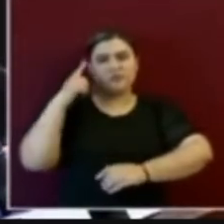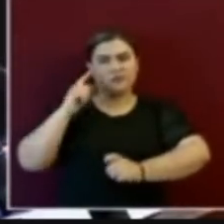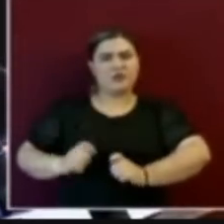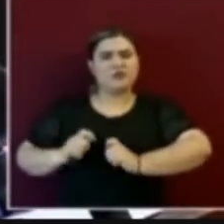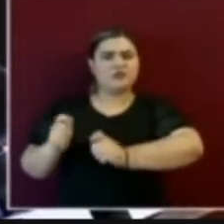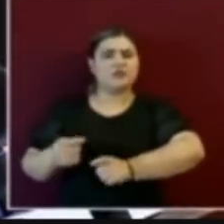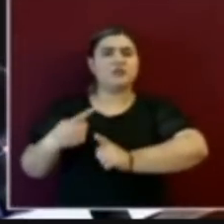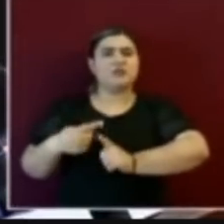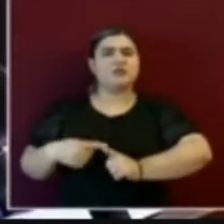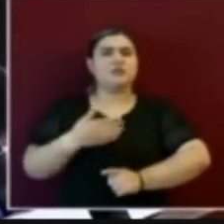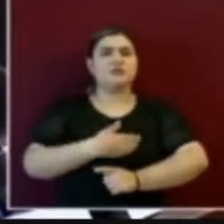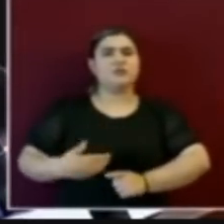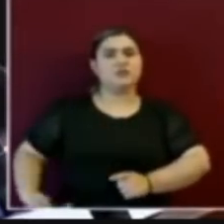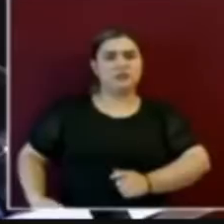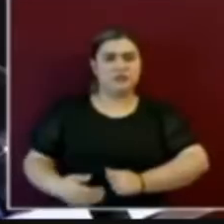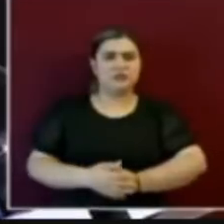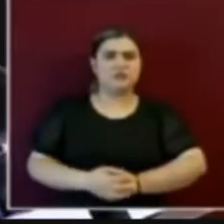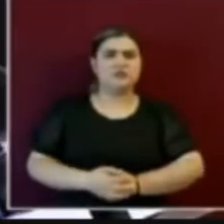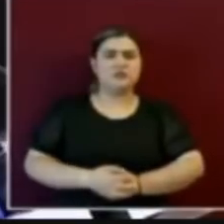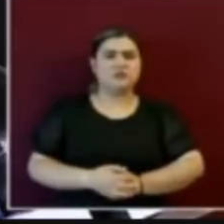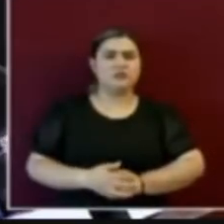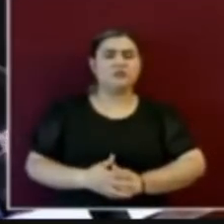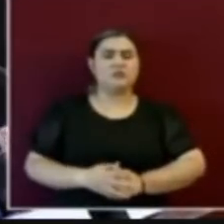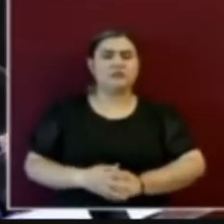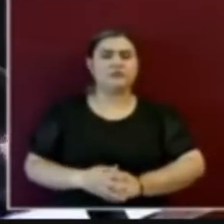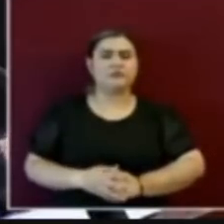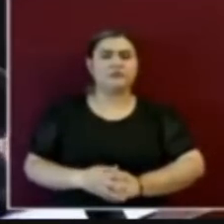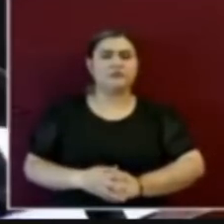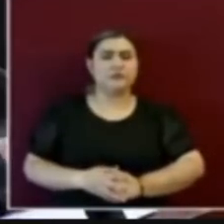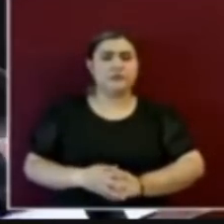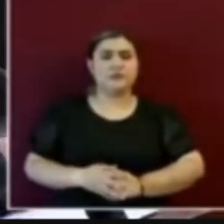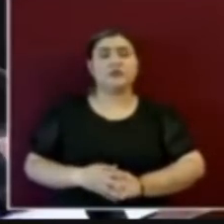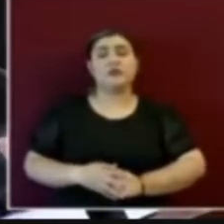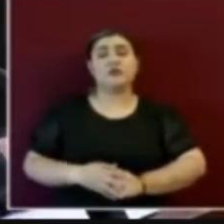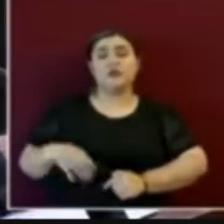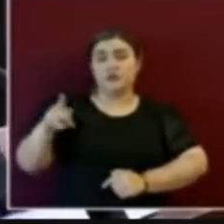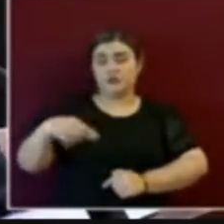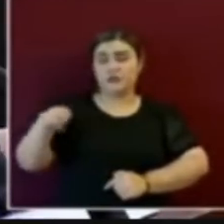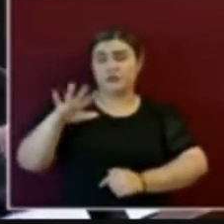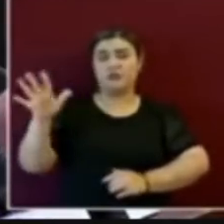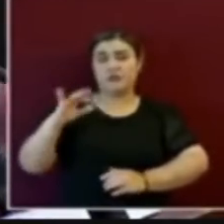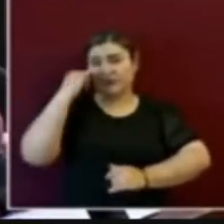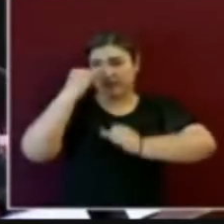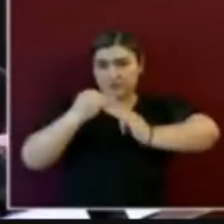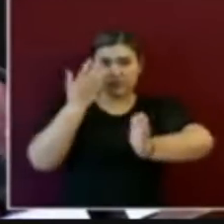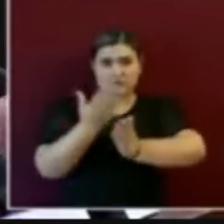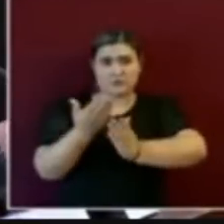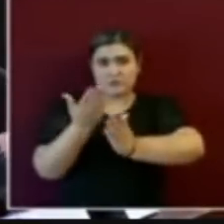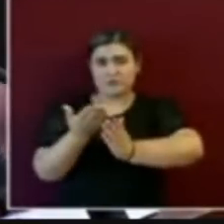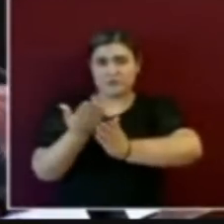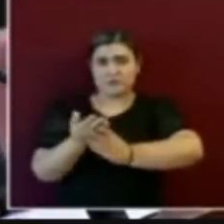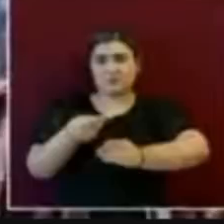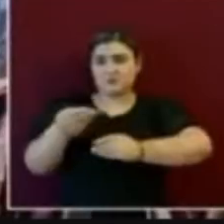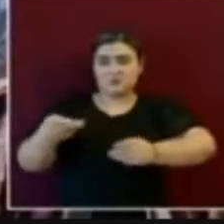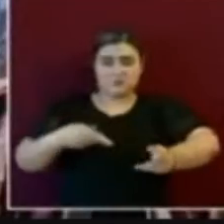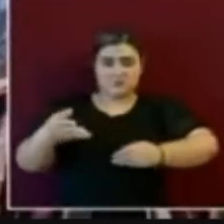presidencial. Ahí se recogieron las propuestas y